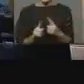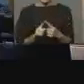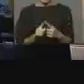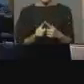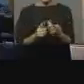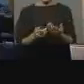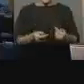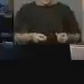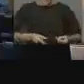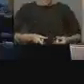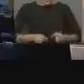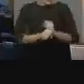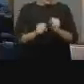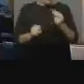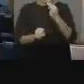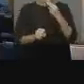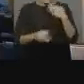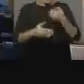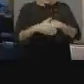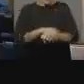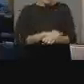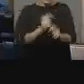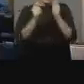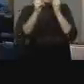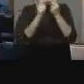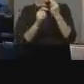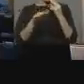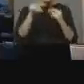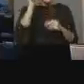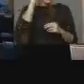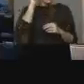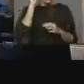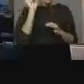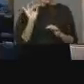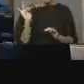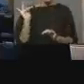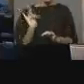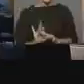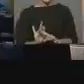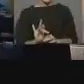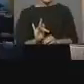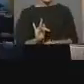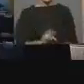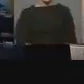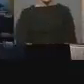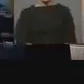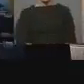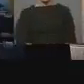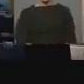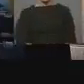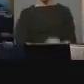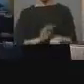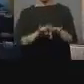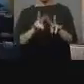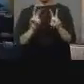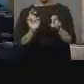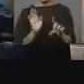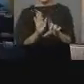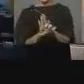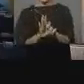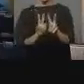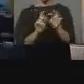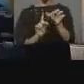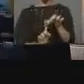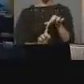la inviabilidad fetal, peligro de la vida de la madre o la violación? Más allá de lo legal, el tema